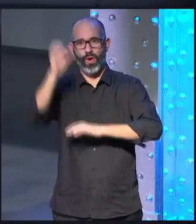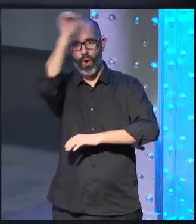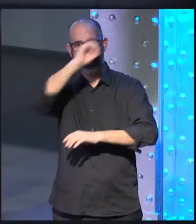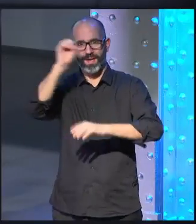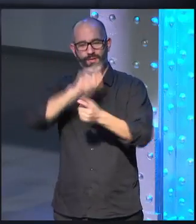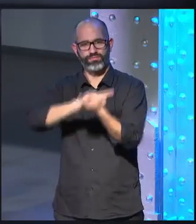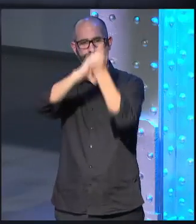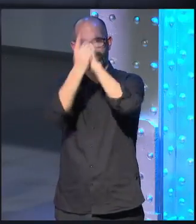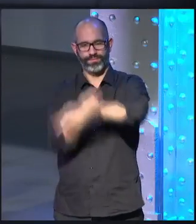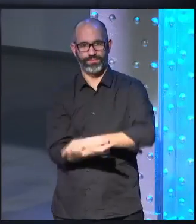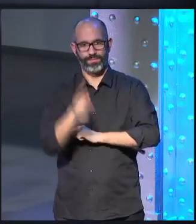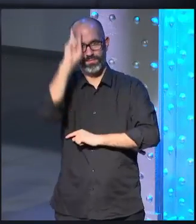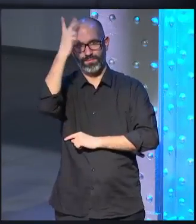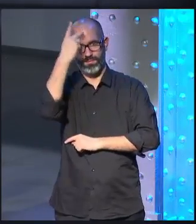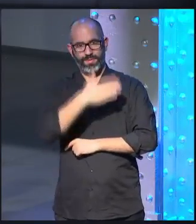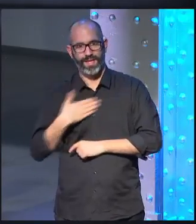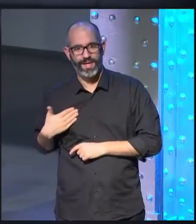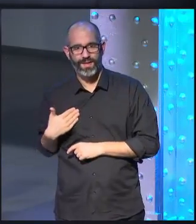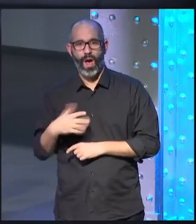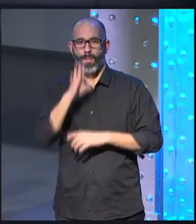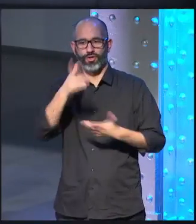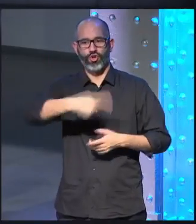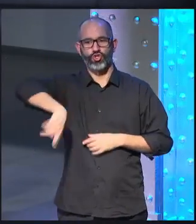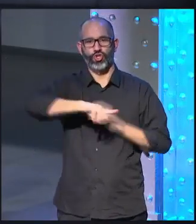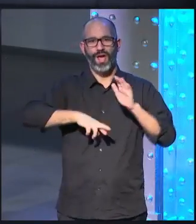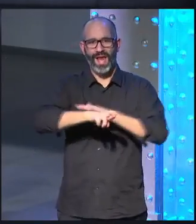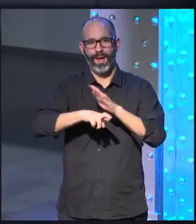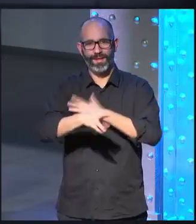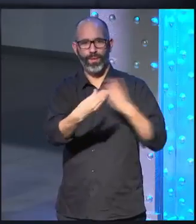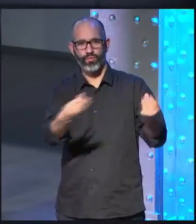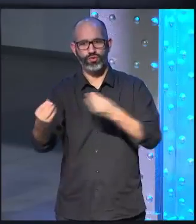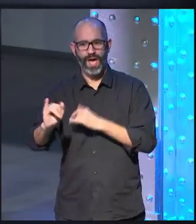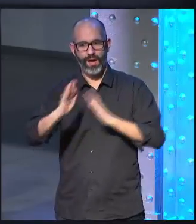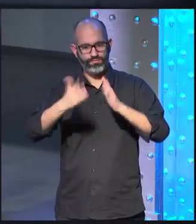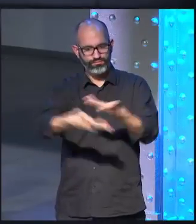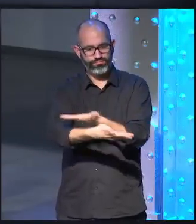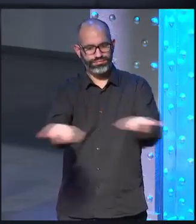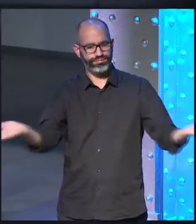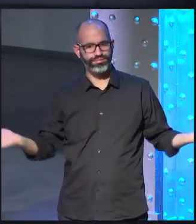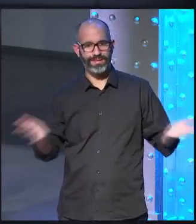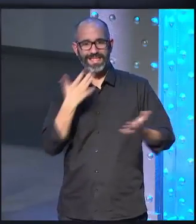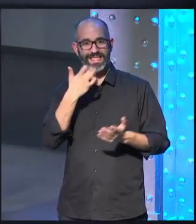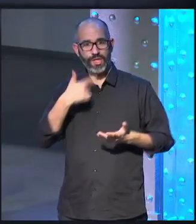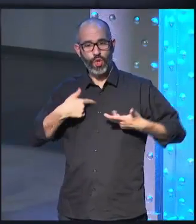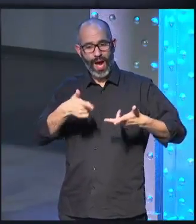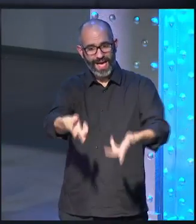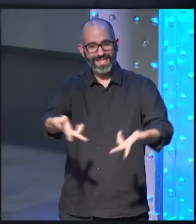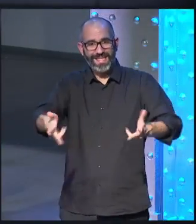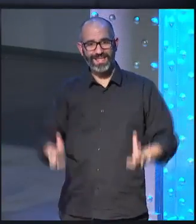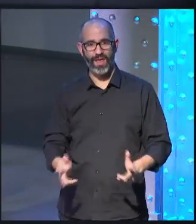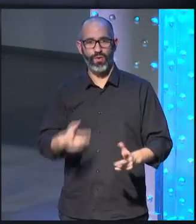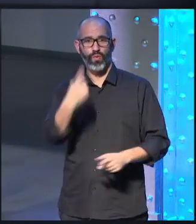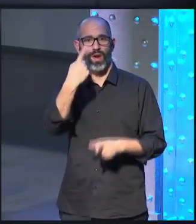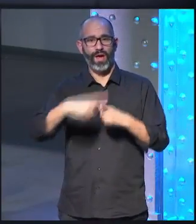sí, tenemos muchísimas herramientas que están a nuestro alcance. Si yo estoy ahí sentado, una